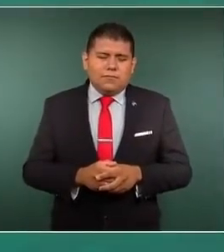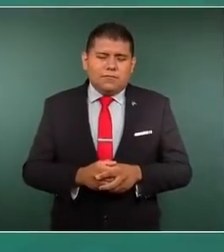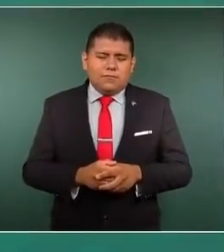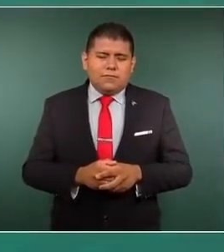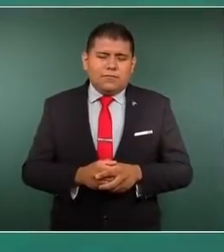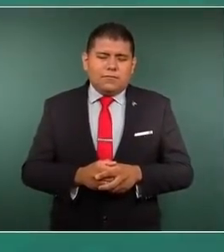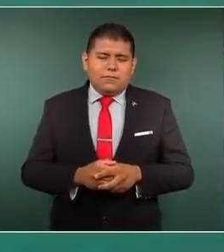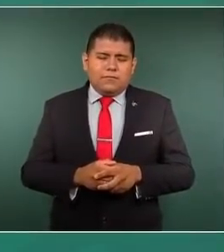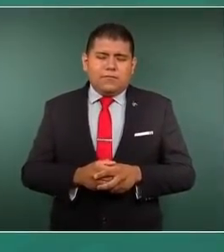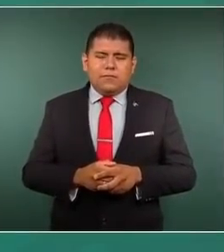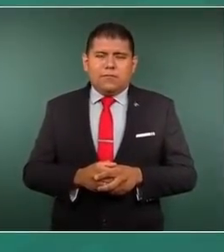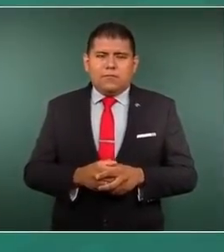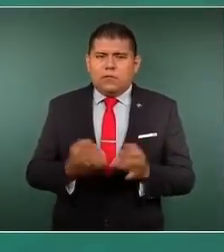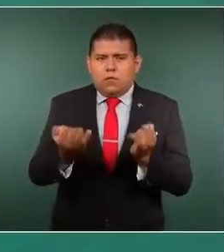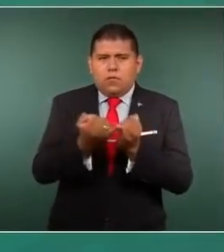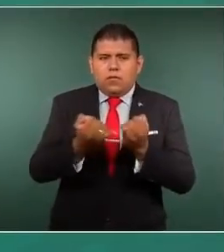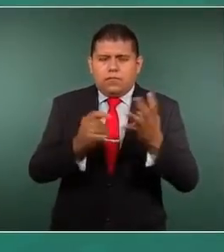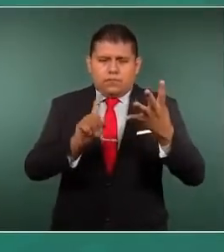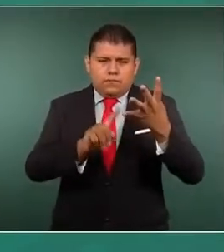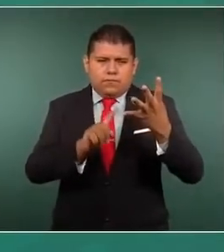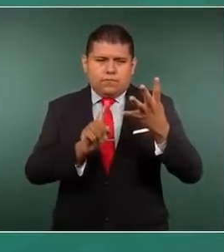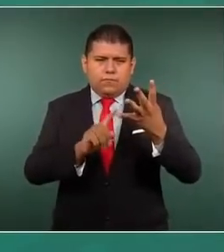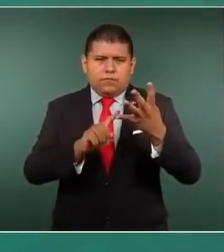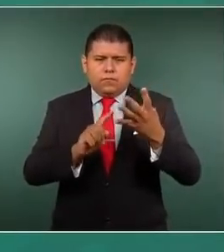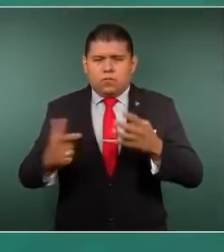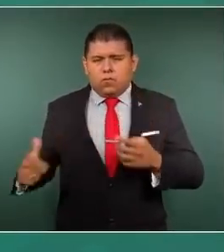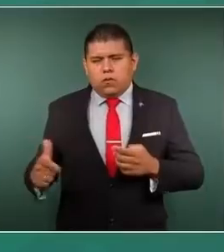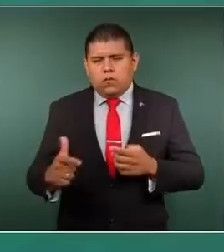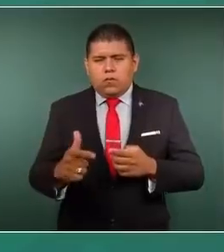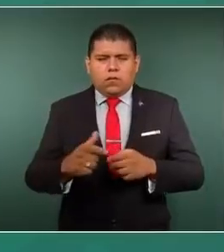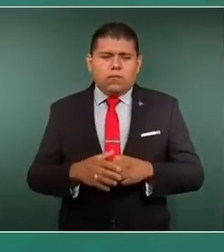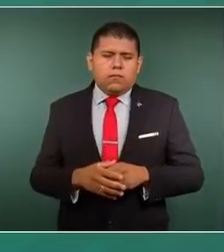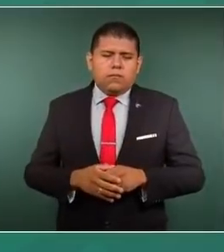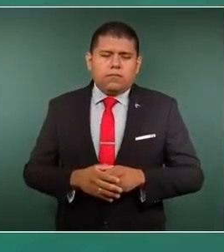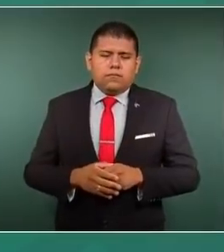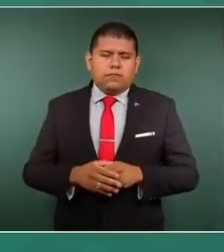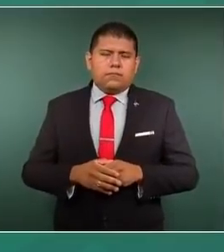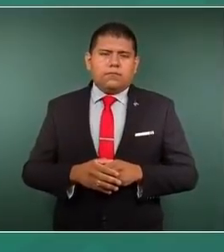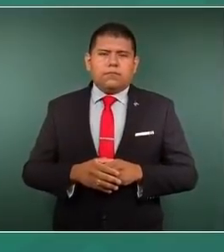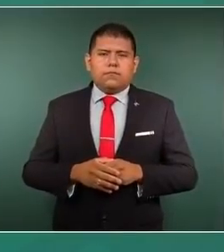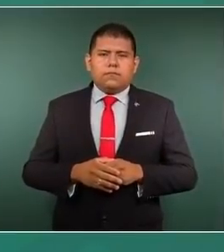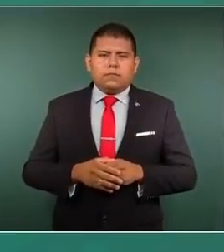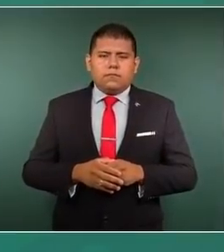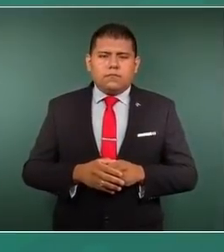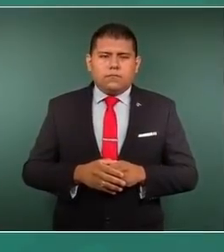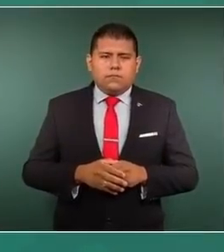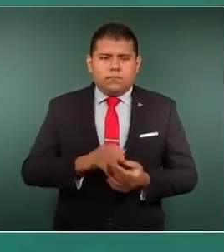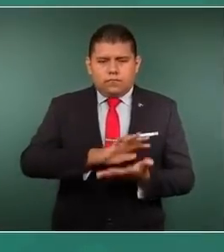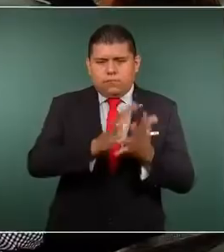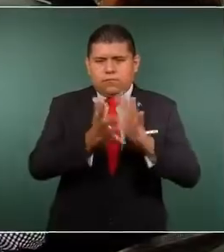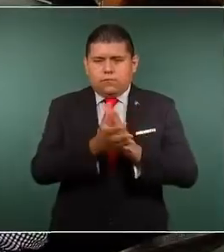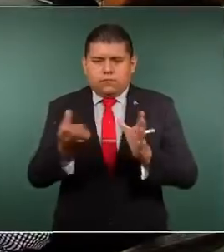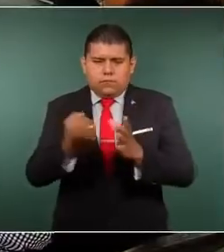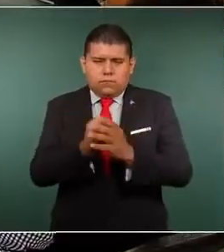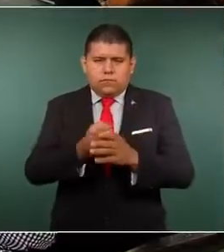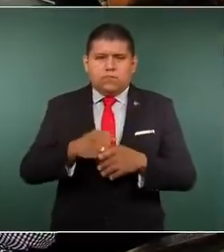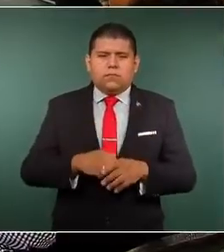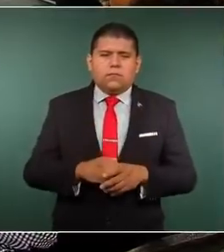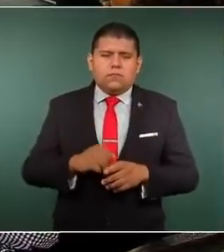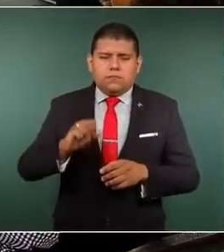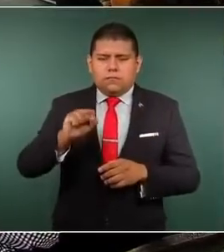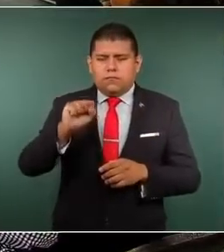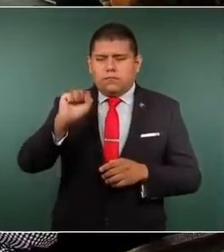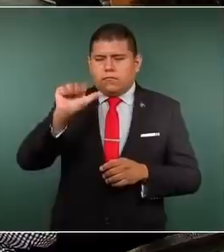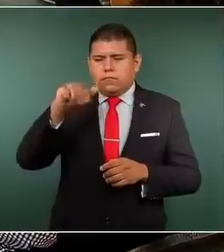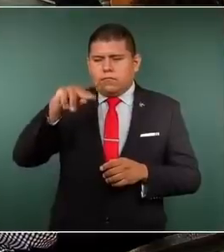y el otro asunto eso de guanajuato del cartel de santa rosa de lima